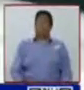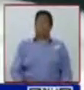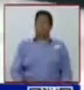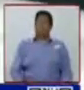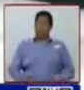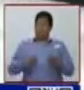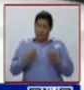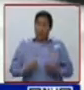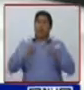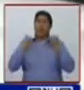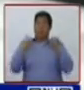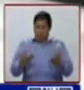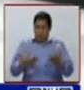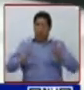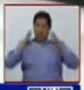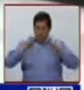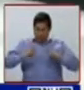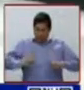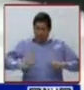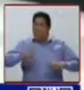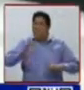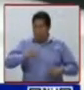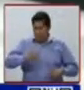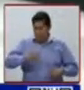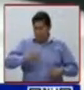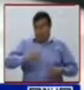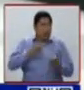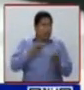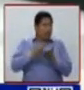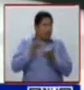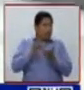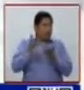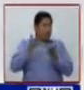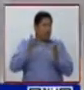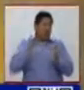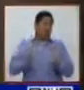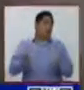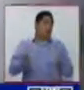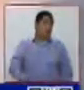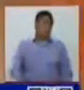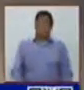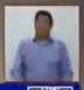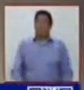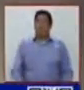se dé con la investigación hasta dar con el autor verdadero de los hechos.